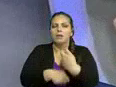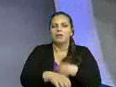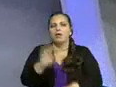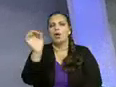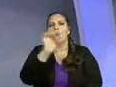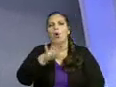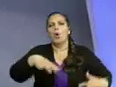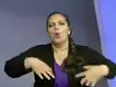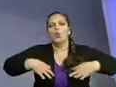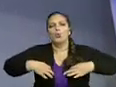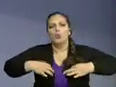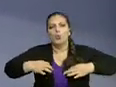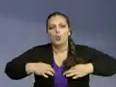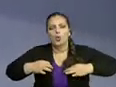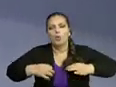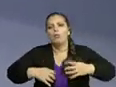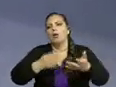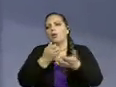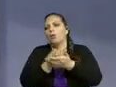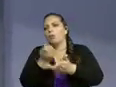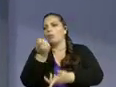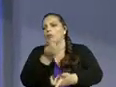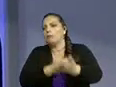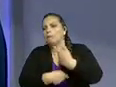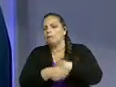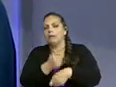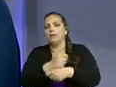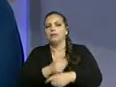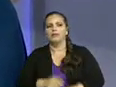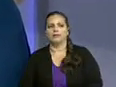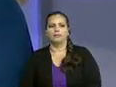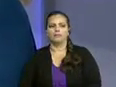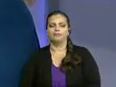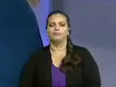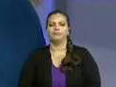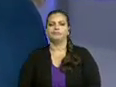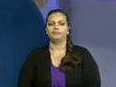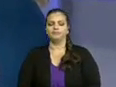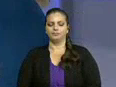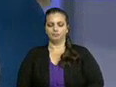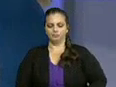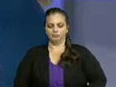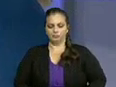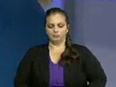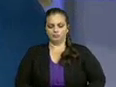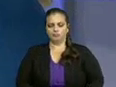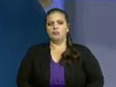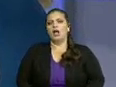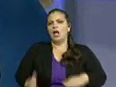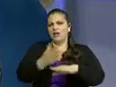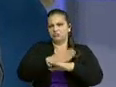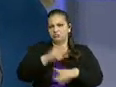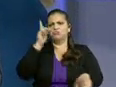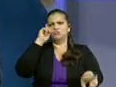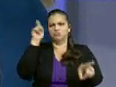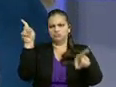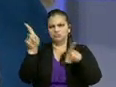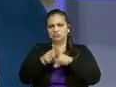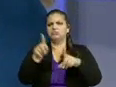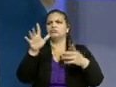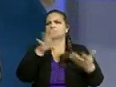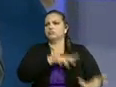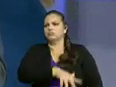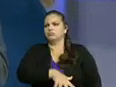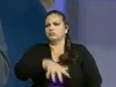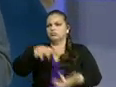en ciertas cosas, sin embargo se han ido buscando las soluciones. Ventajosamente en estos acuerdos comerciales tenemos muchas